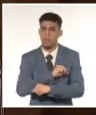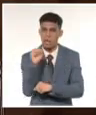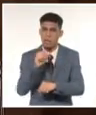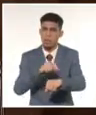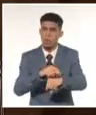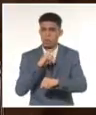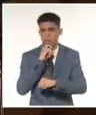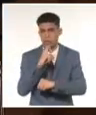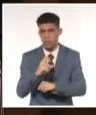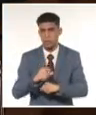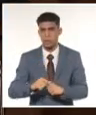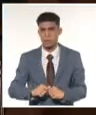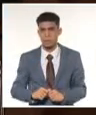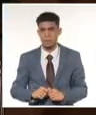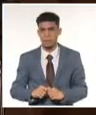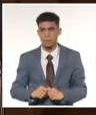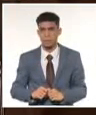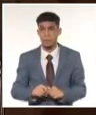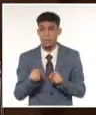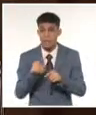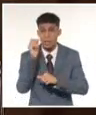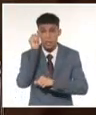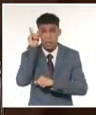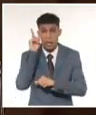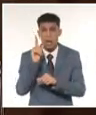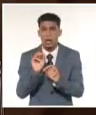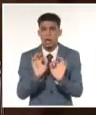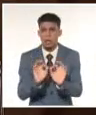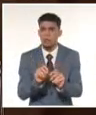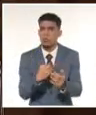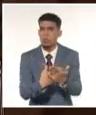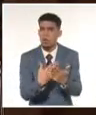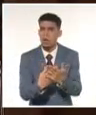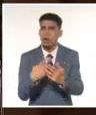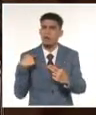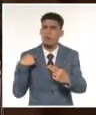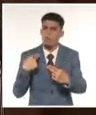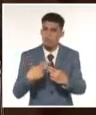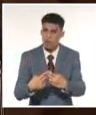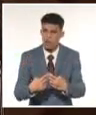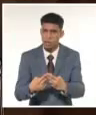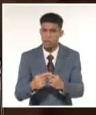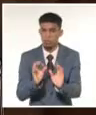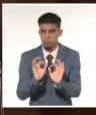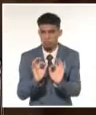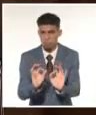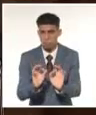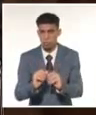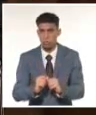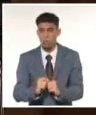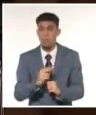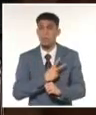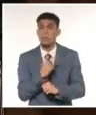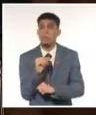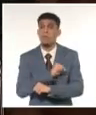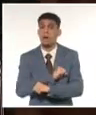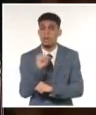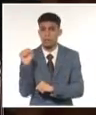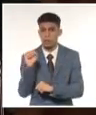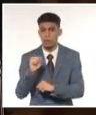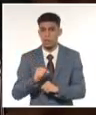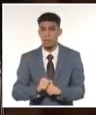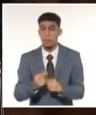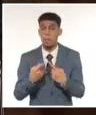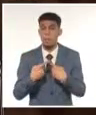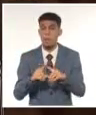momentos. Esa convicción es un hecho de fe, confianza, seguridad, valentía y optimismo, pero